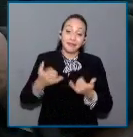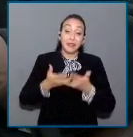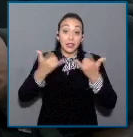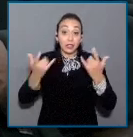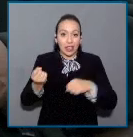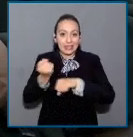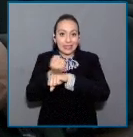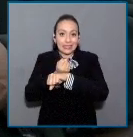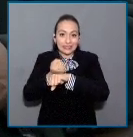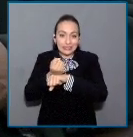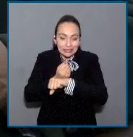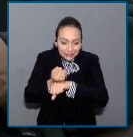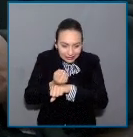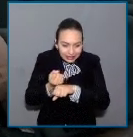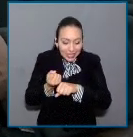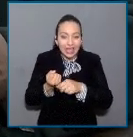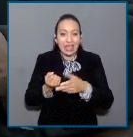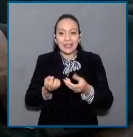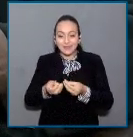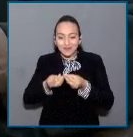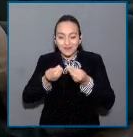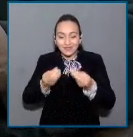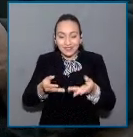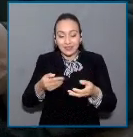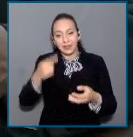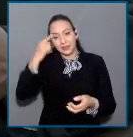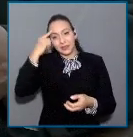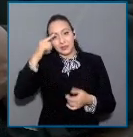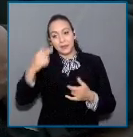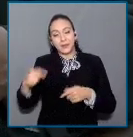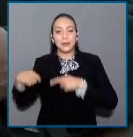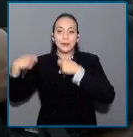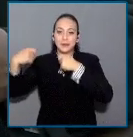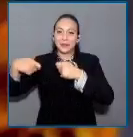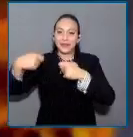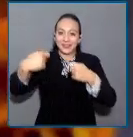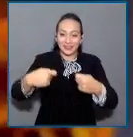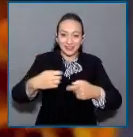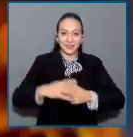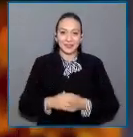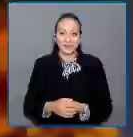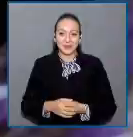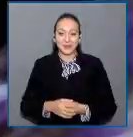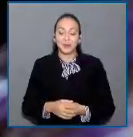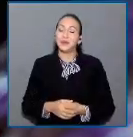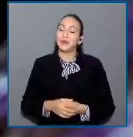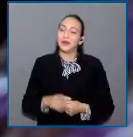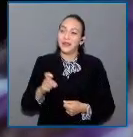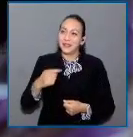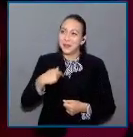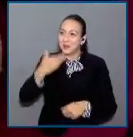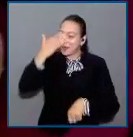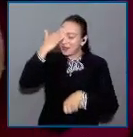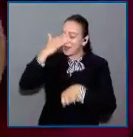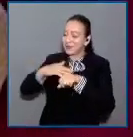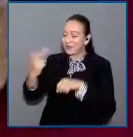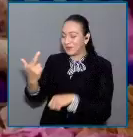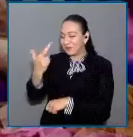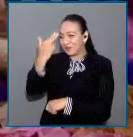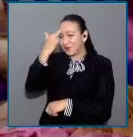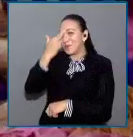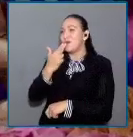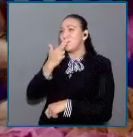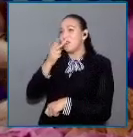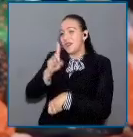forma al hombre, digamos. Y el hueso tiene una importancia central en la concepción de los